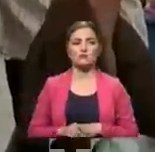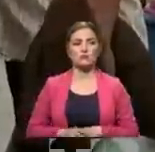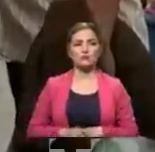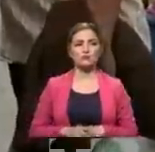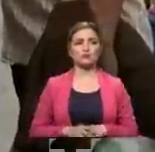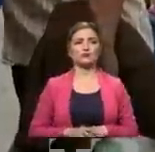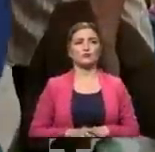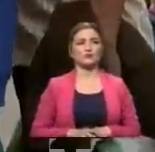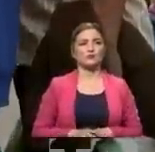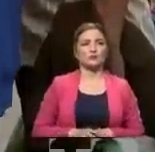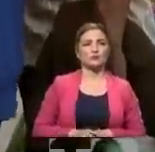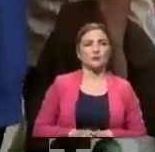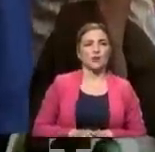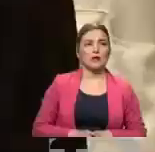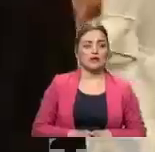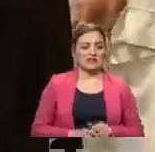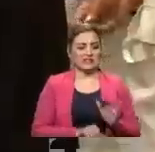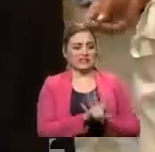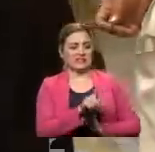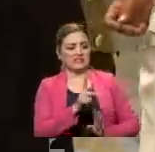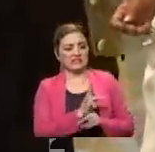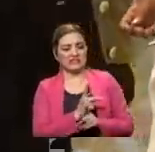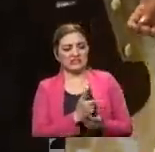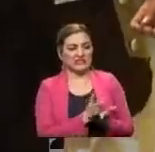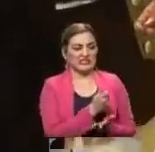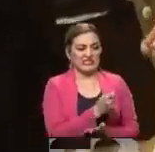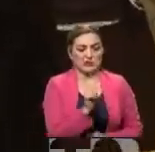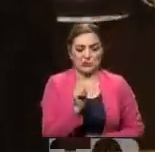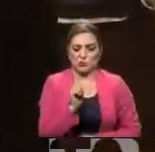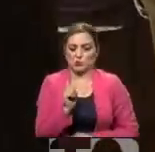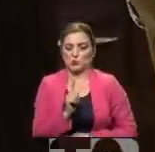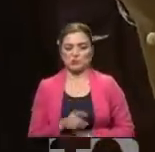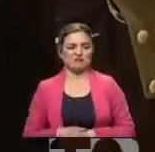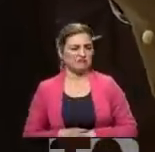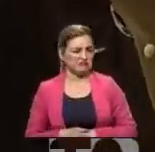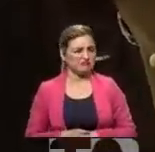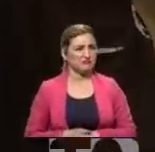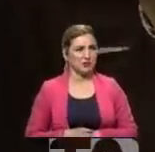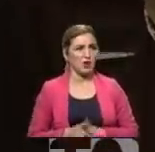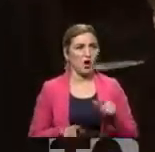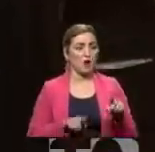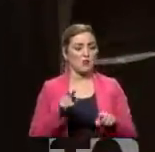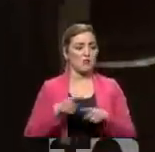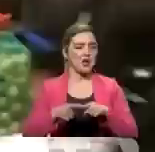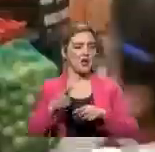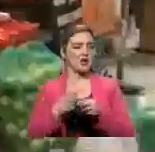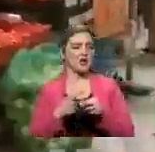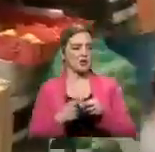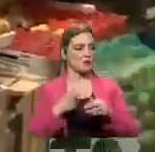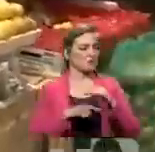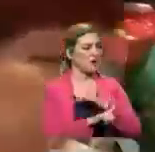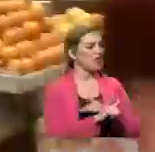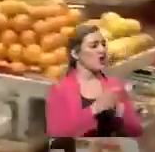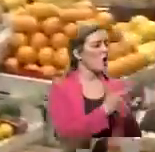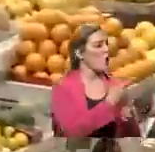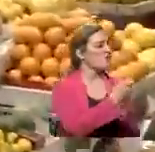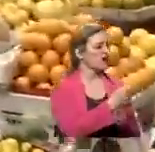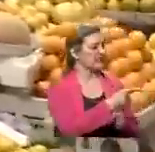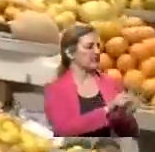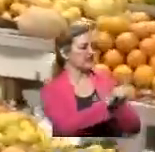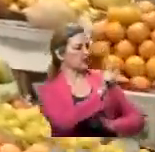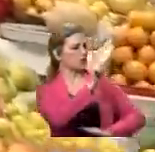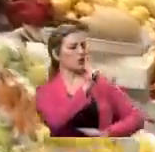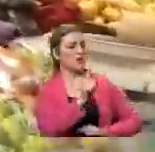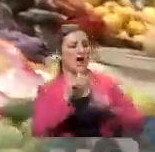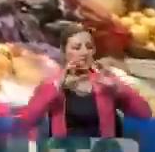Lo que está caro no se compra. En eso coinciden tanto comerciantes como clientes de varios mercados de Quito. Según los comerciantes, productos